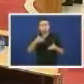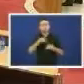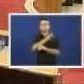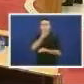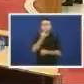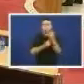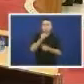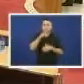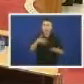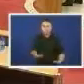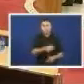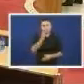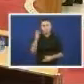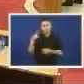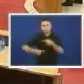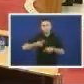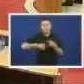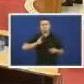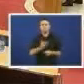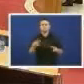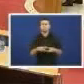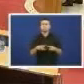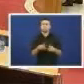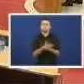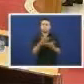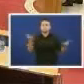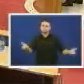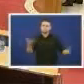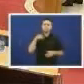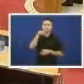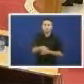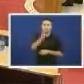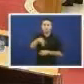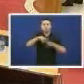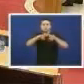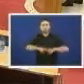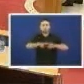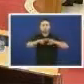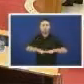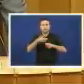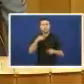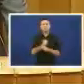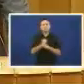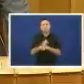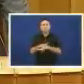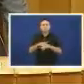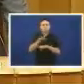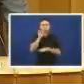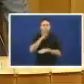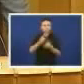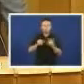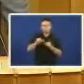as súas consecuencias sociais. Oxe, sometemos a avaliación crítica a labor do goberno galego pero